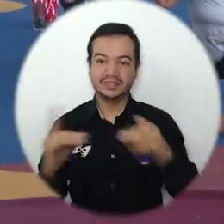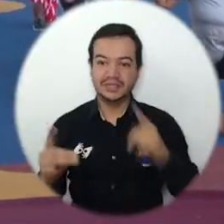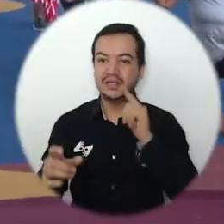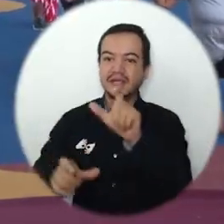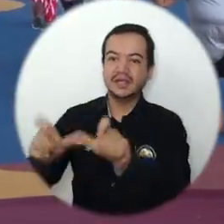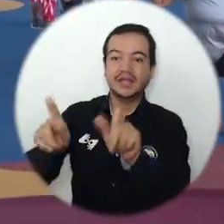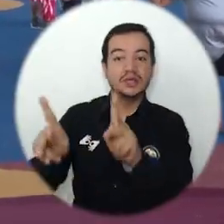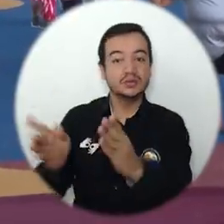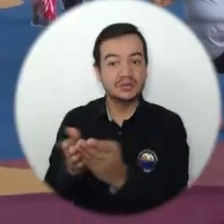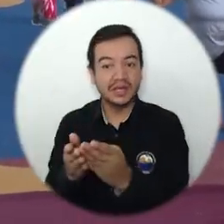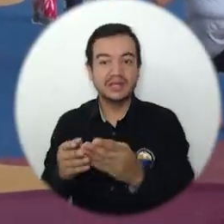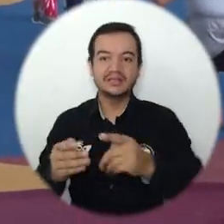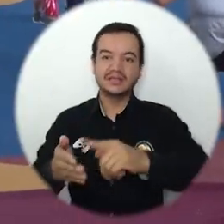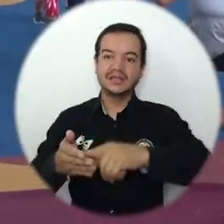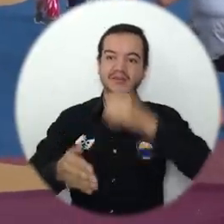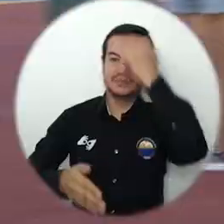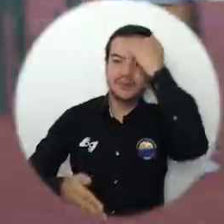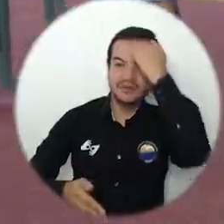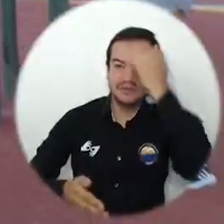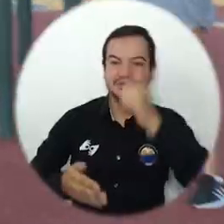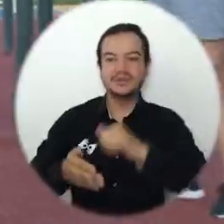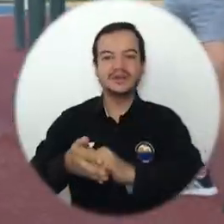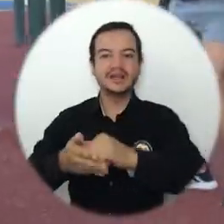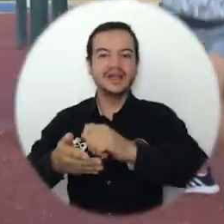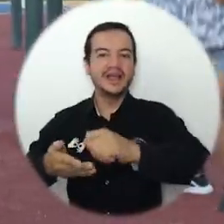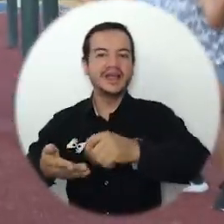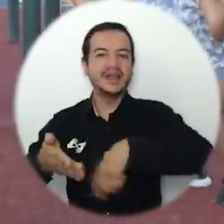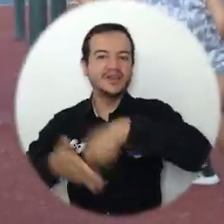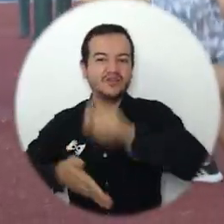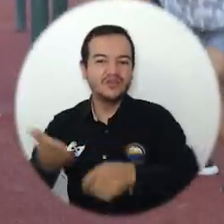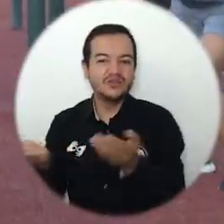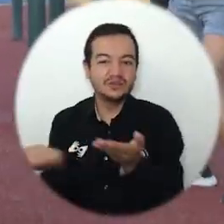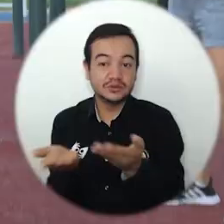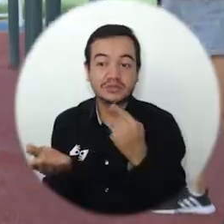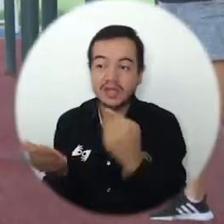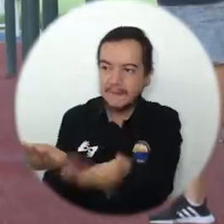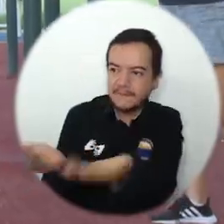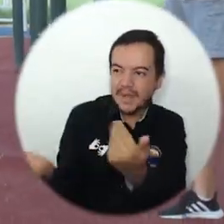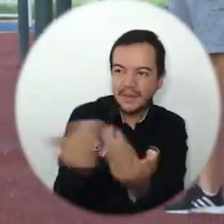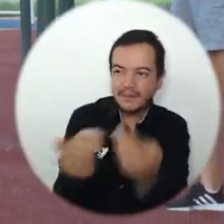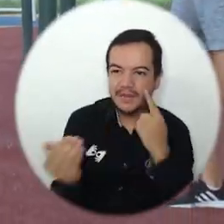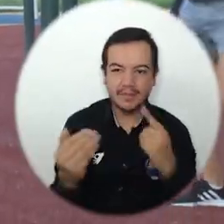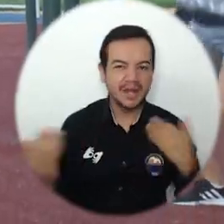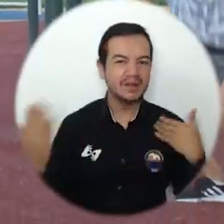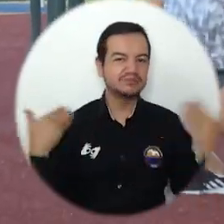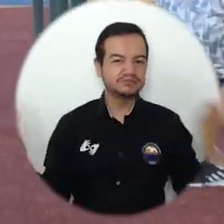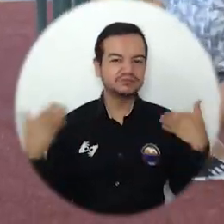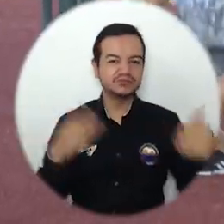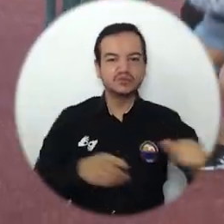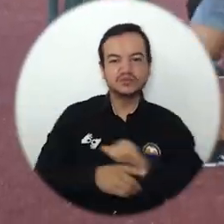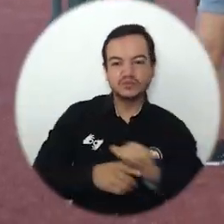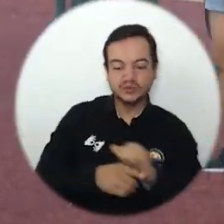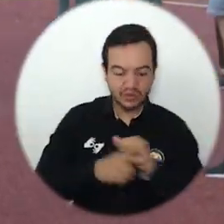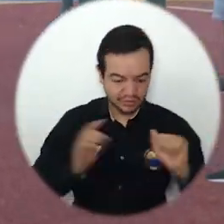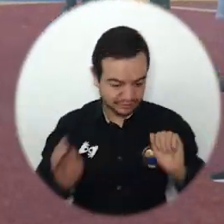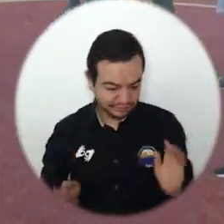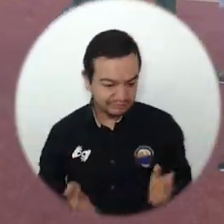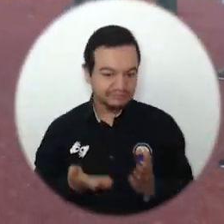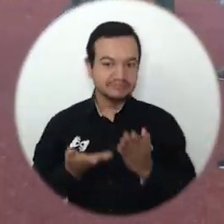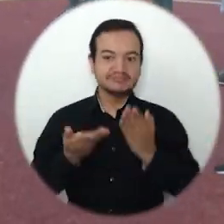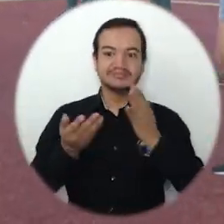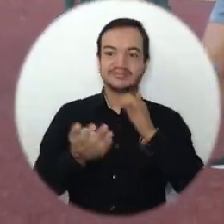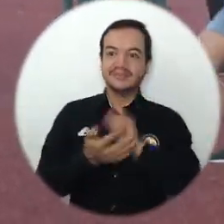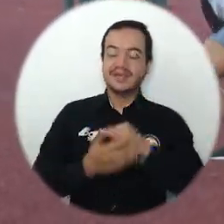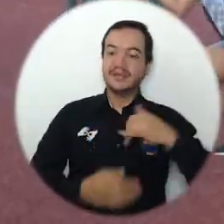nuestras estudiantes, con nuestras funcionarias, para el mejoramiento de la actividad física, para el mejoramiento de su